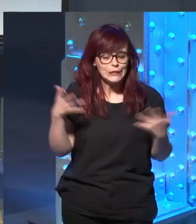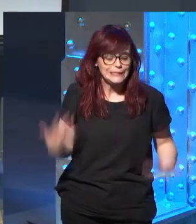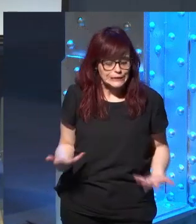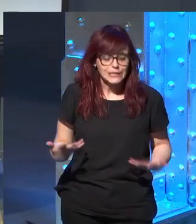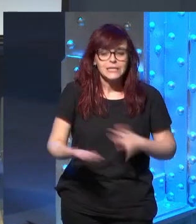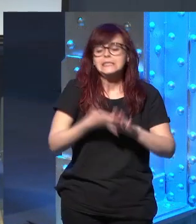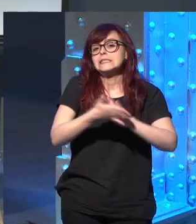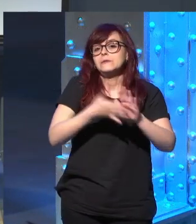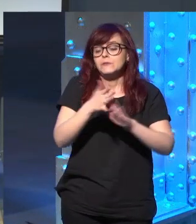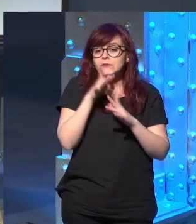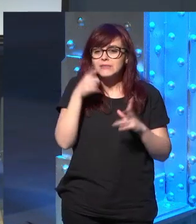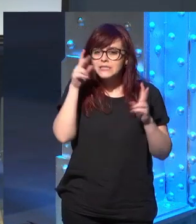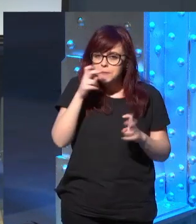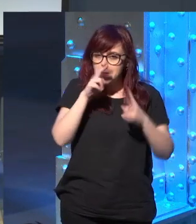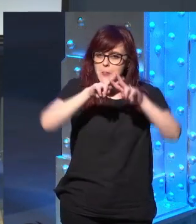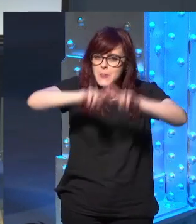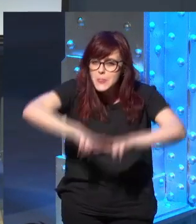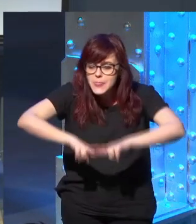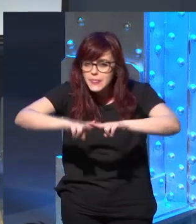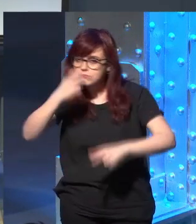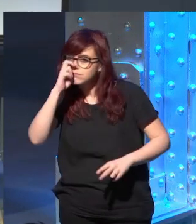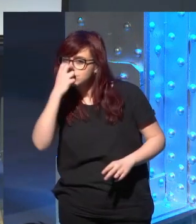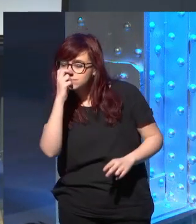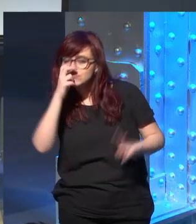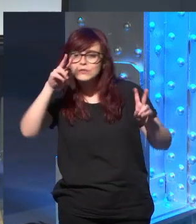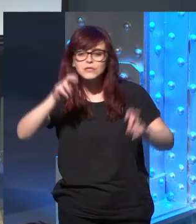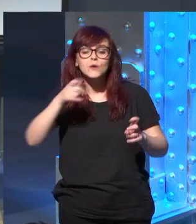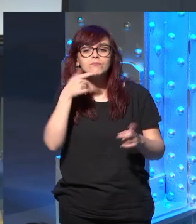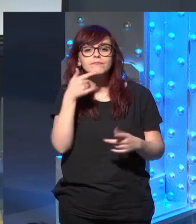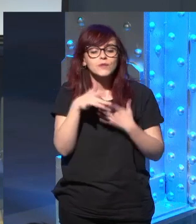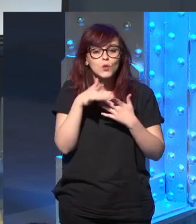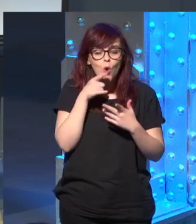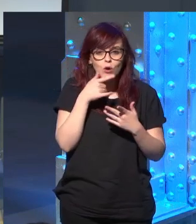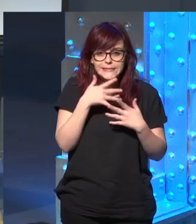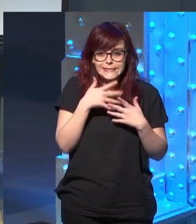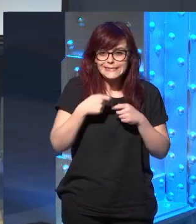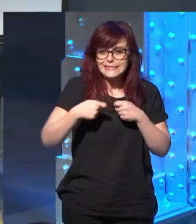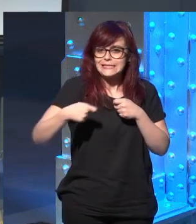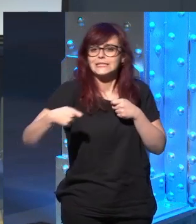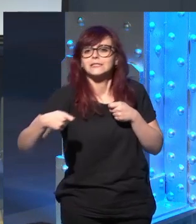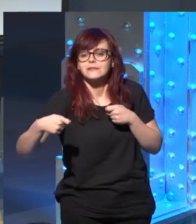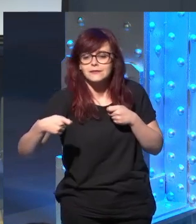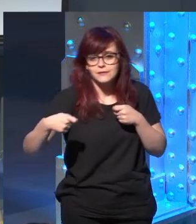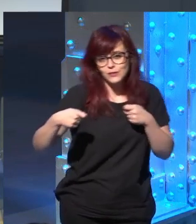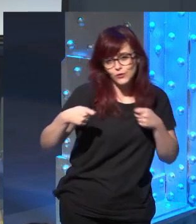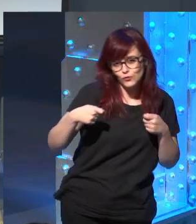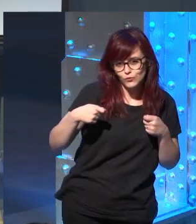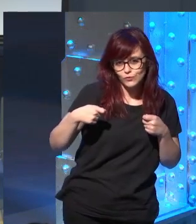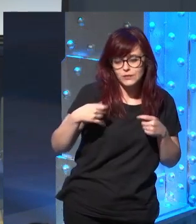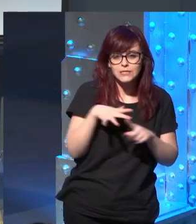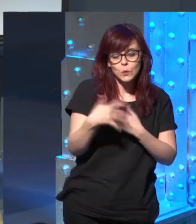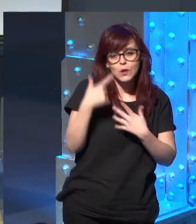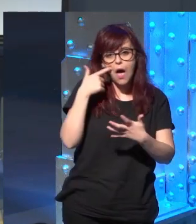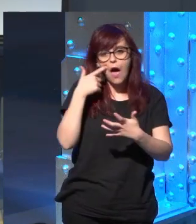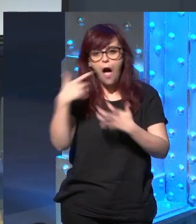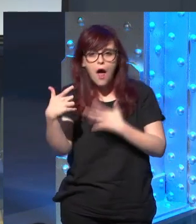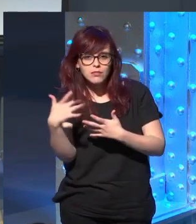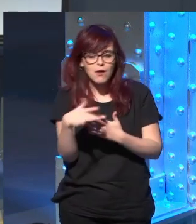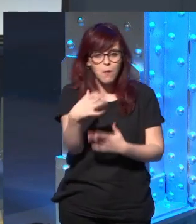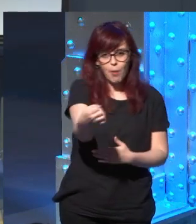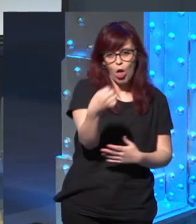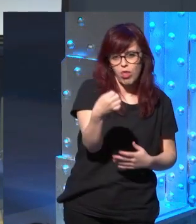en eso ando y siempre me ha interesado mucho, pues, esa tensión entre el arte y el